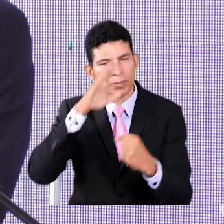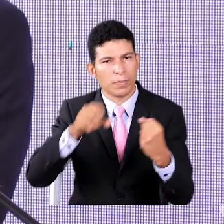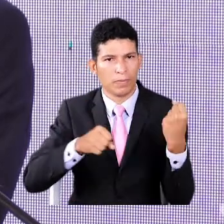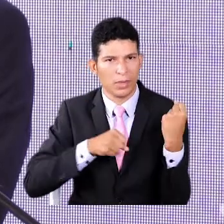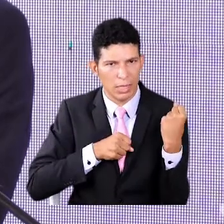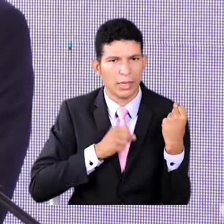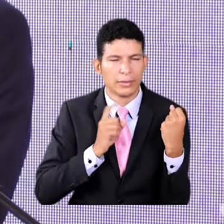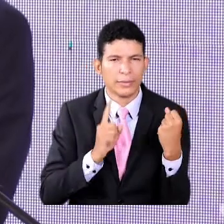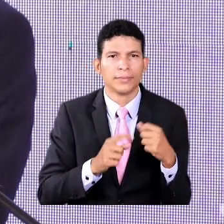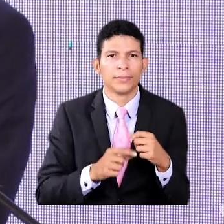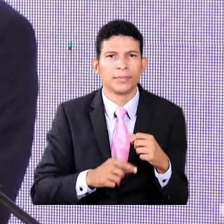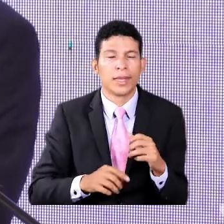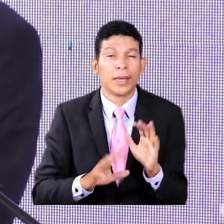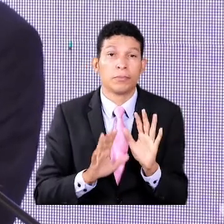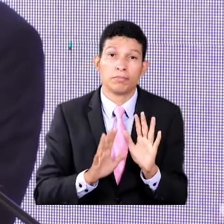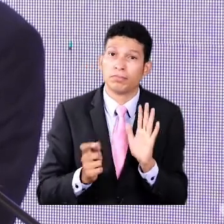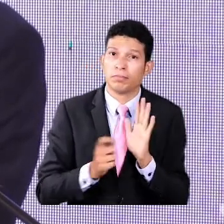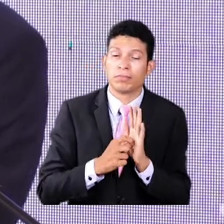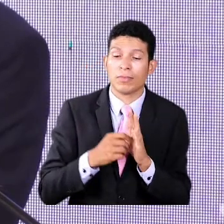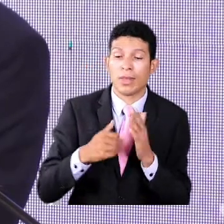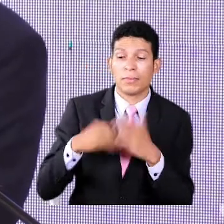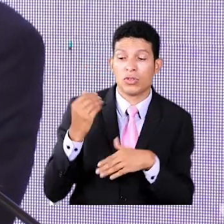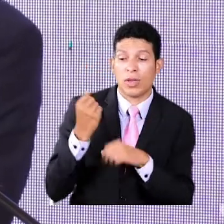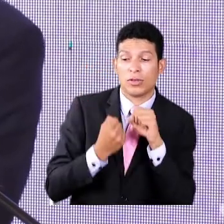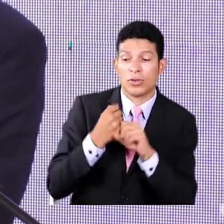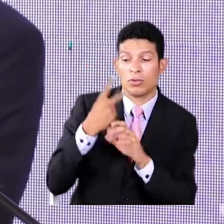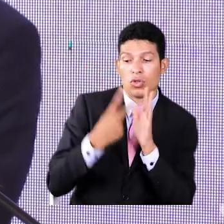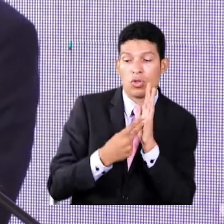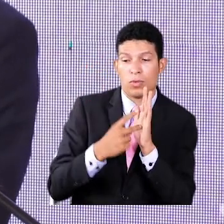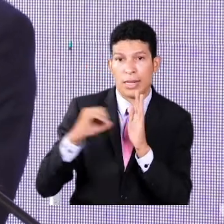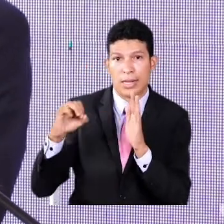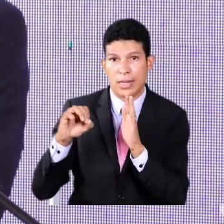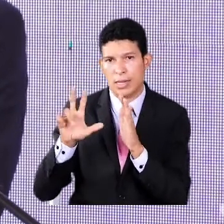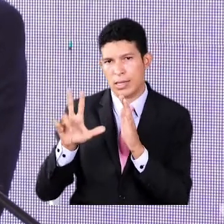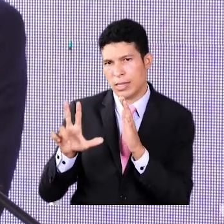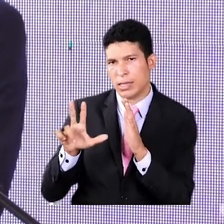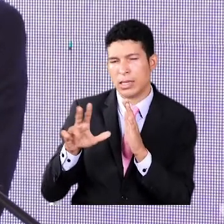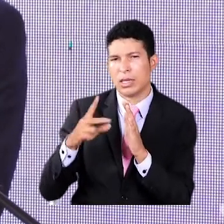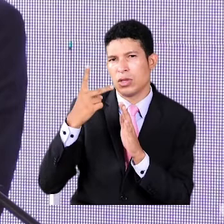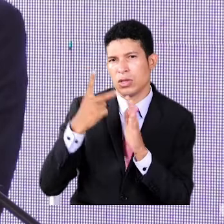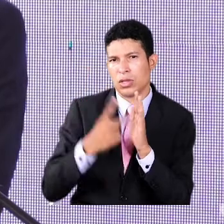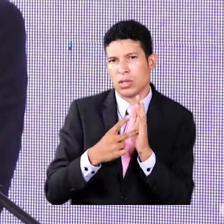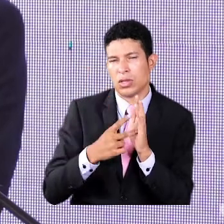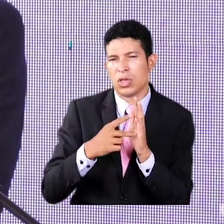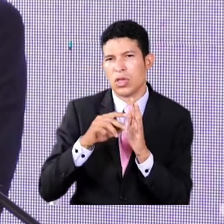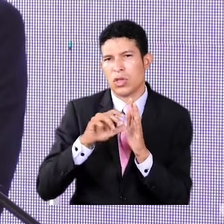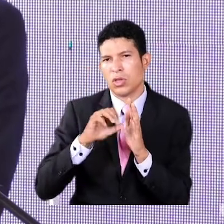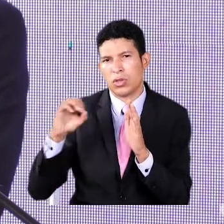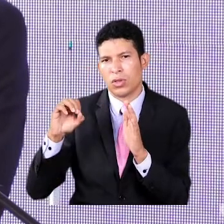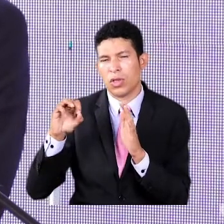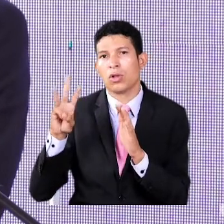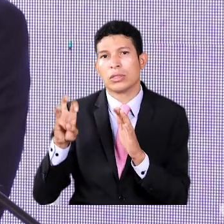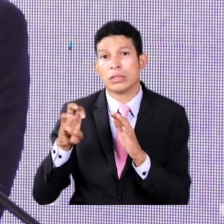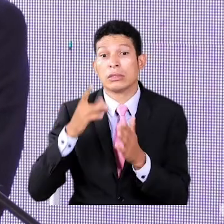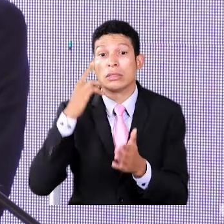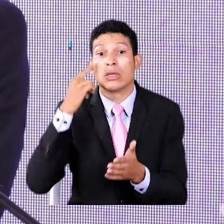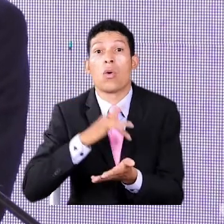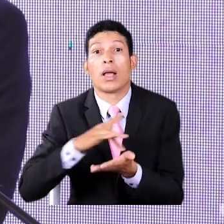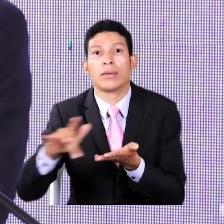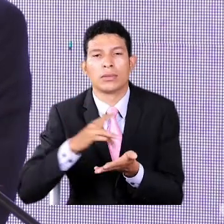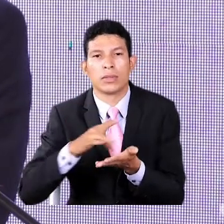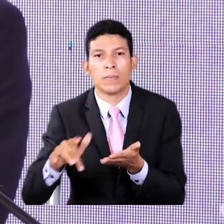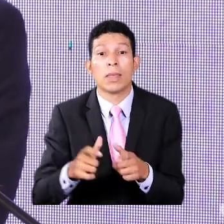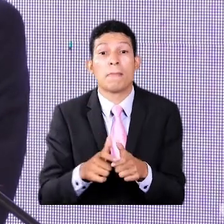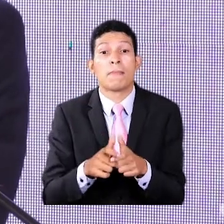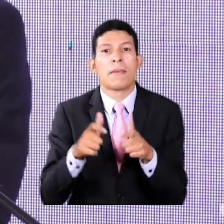embargo fue a partir del año 2003 principalmente entre 2013 2016 y 2008 que alertó acerca del aumento